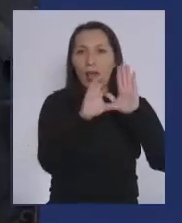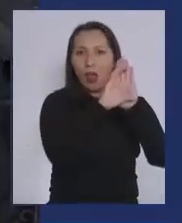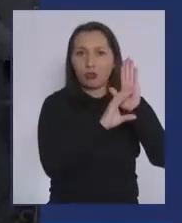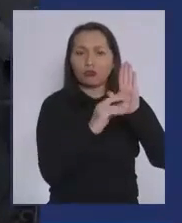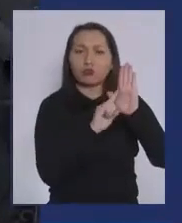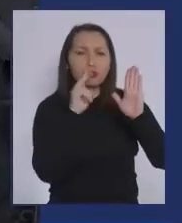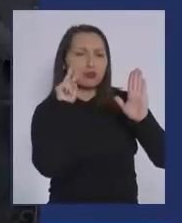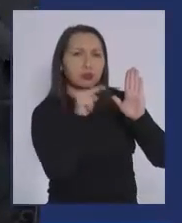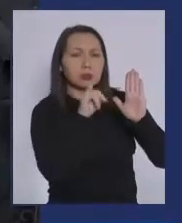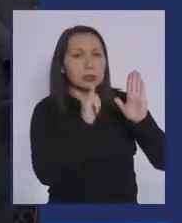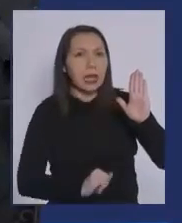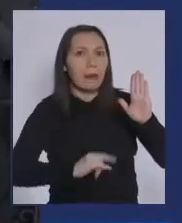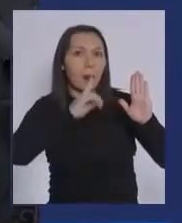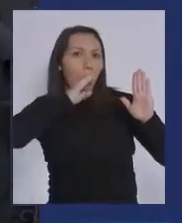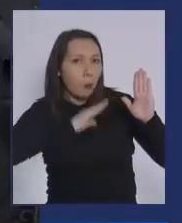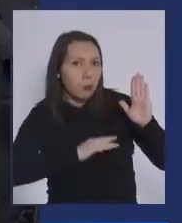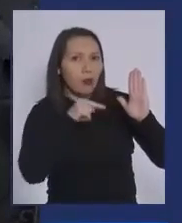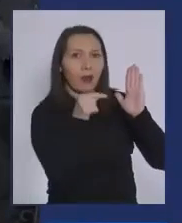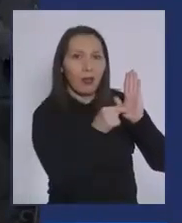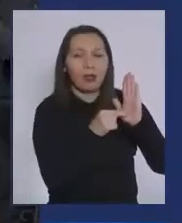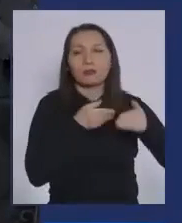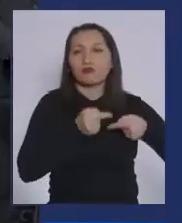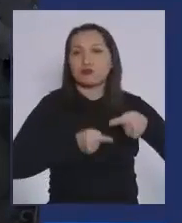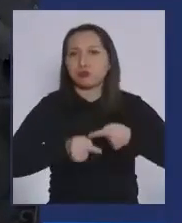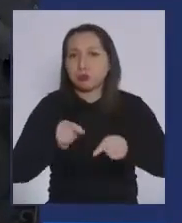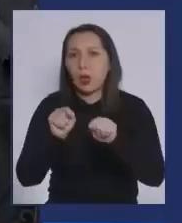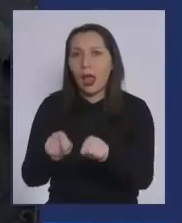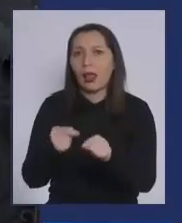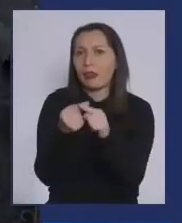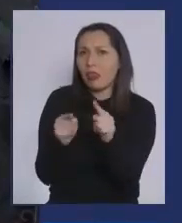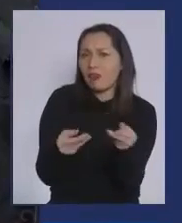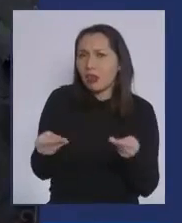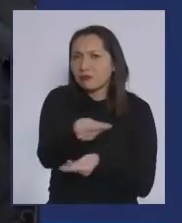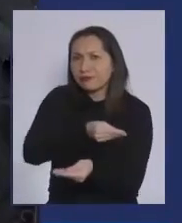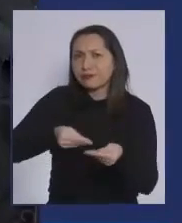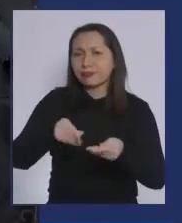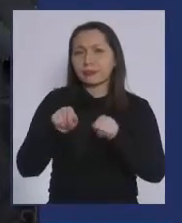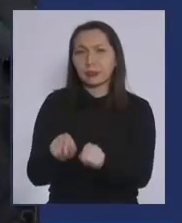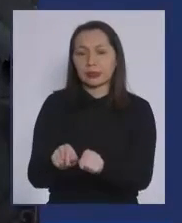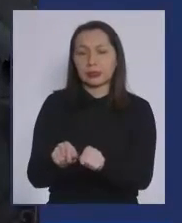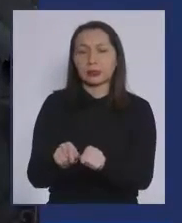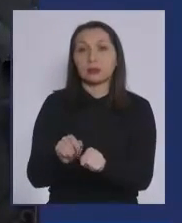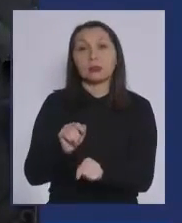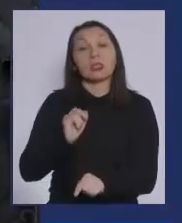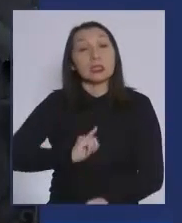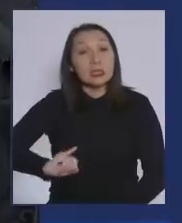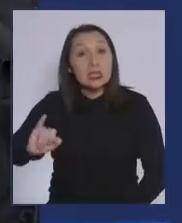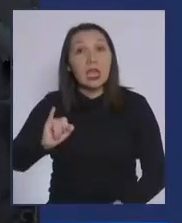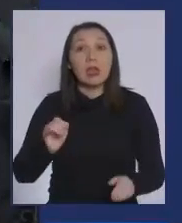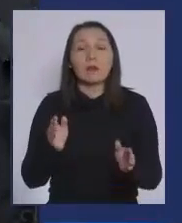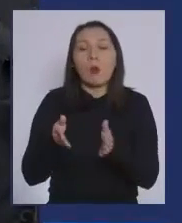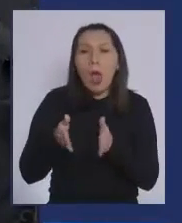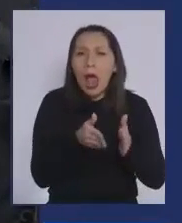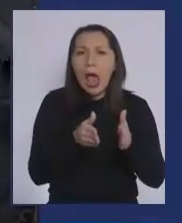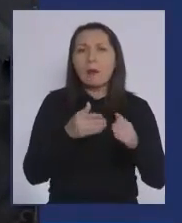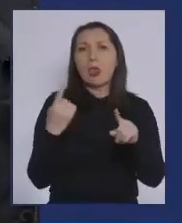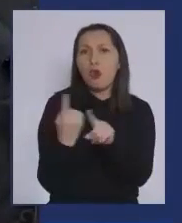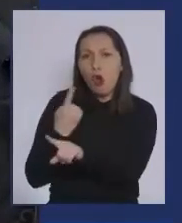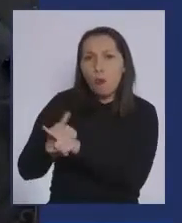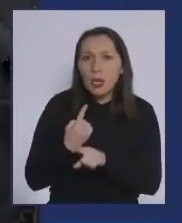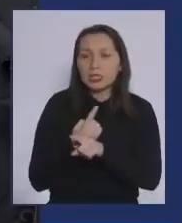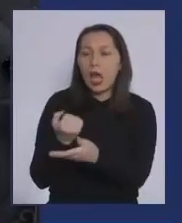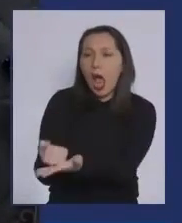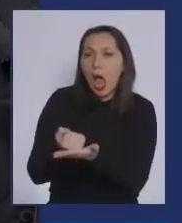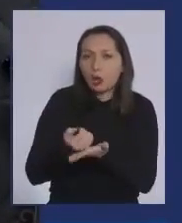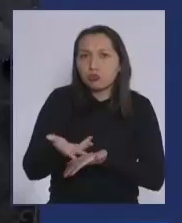y las leyes en que se procesan las diferencias y siempre a través de los caminos del diálogo la